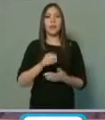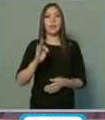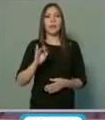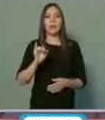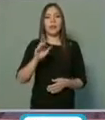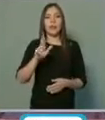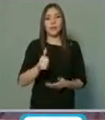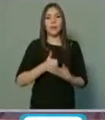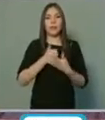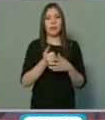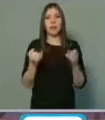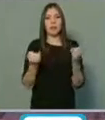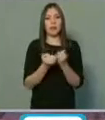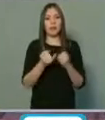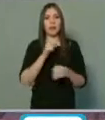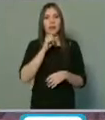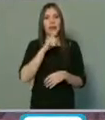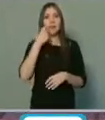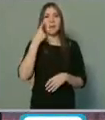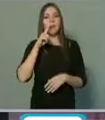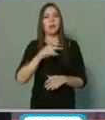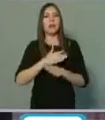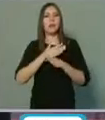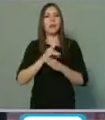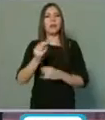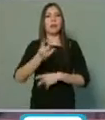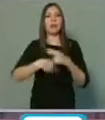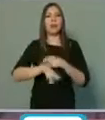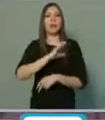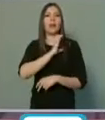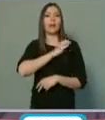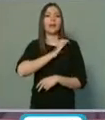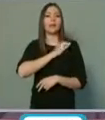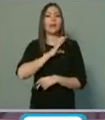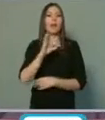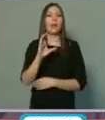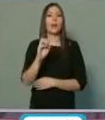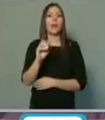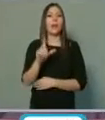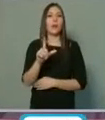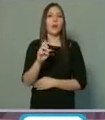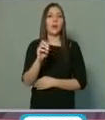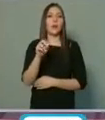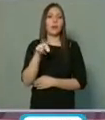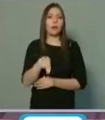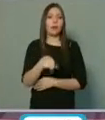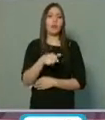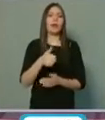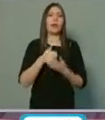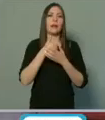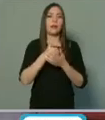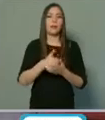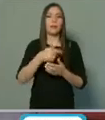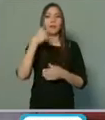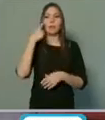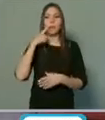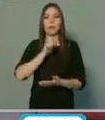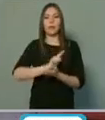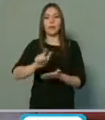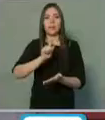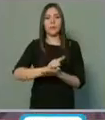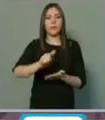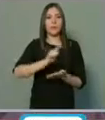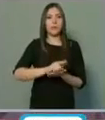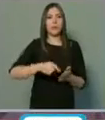también nos ayuda a la prevención de un cáncer de colon, de intestino, y bueno, también tiene antioxidantes. Estos ácidos grasos